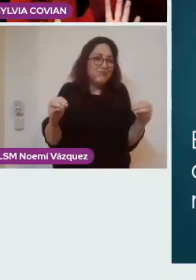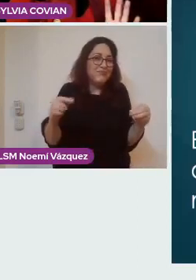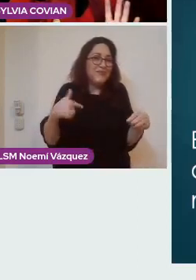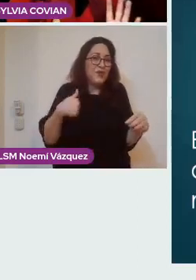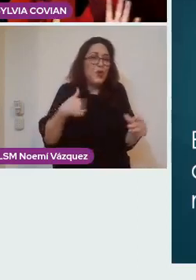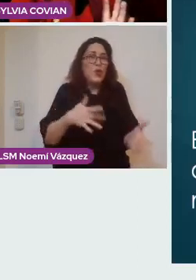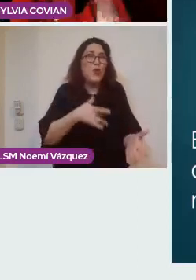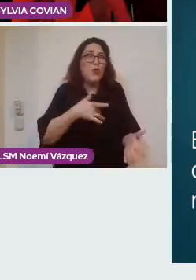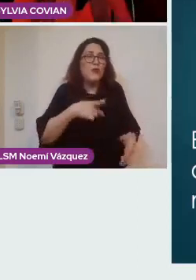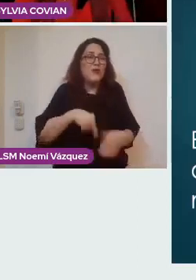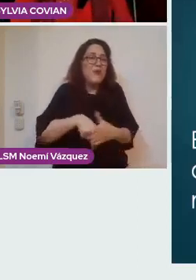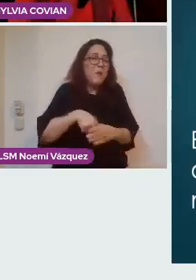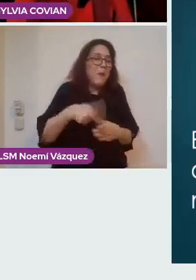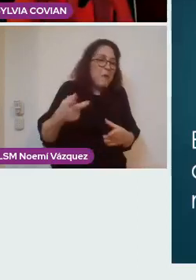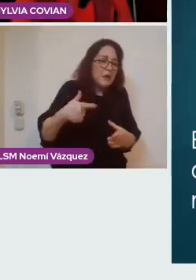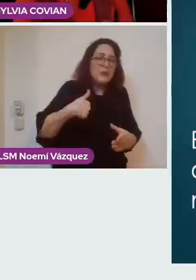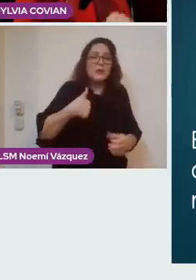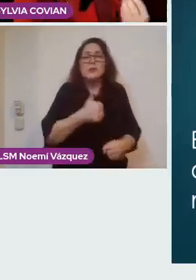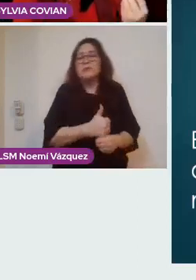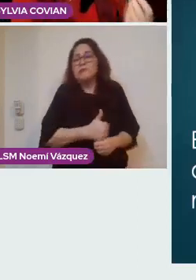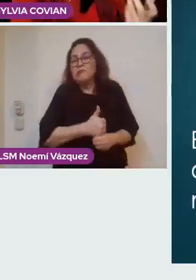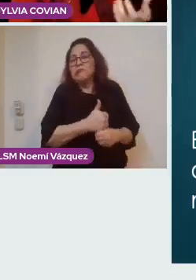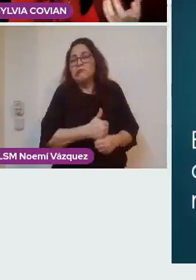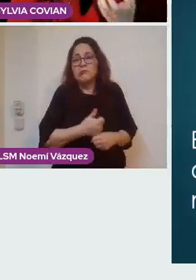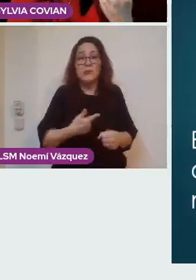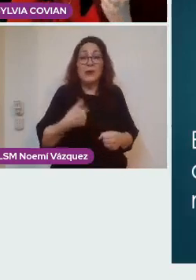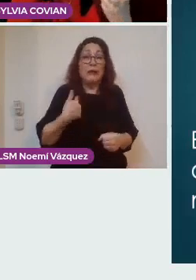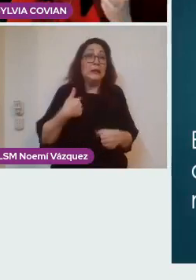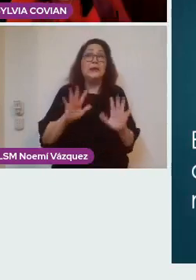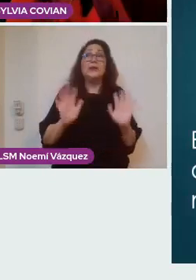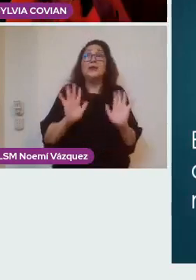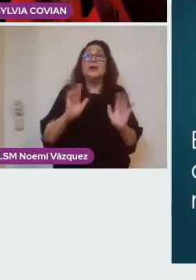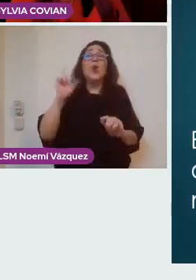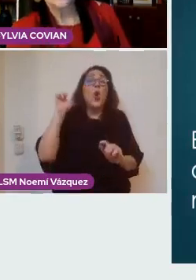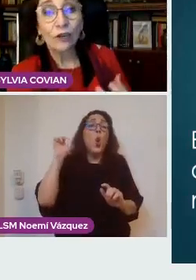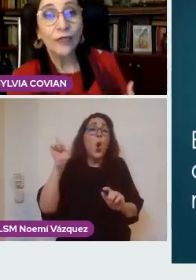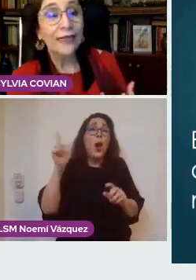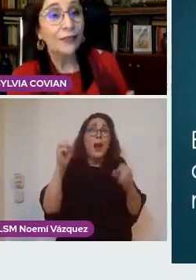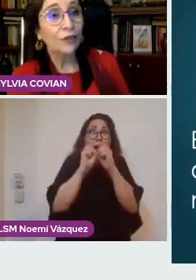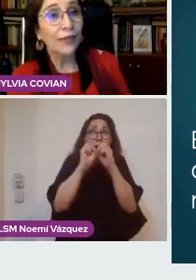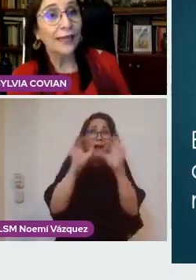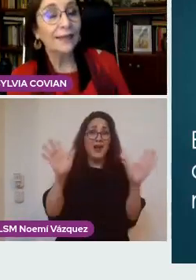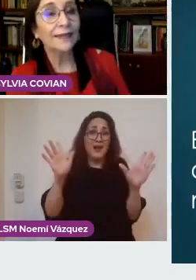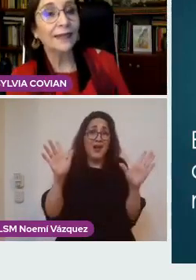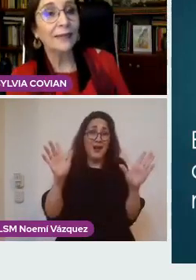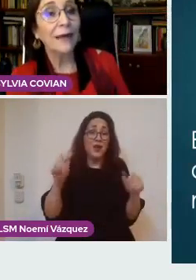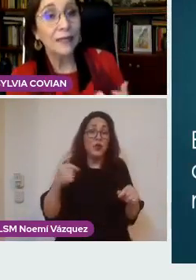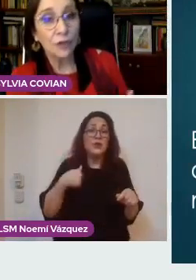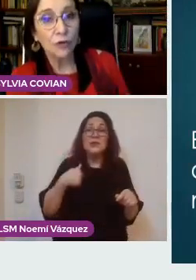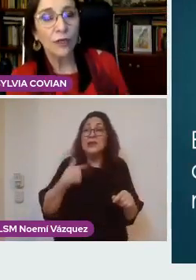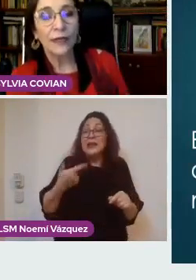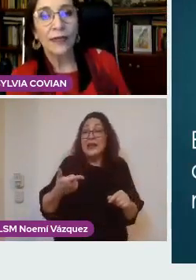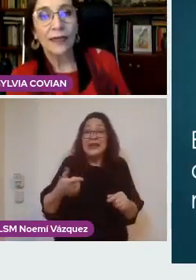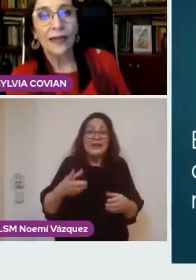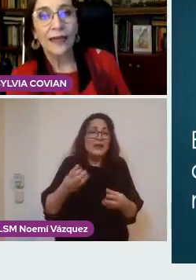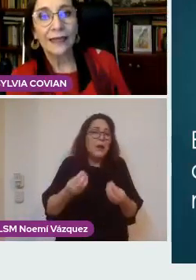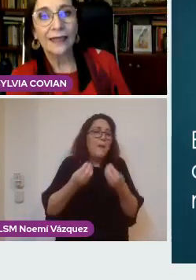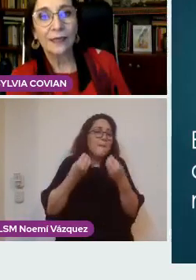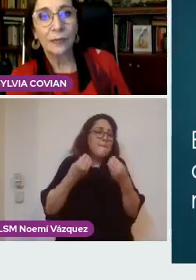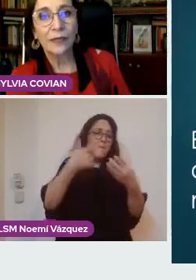imagen que me sirva de máscara para poder adquirir aceptación, pertenencia,